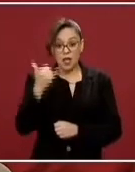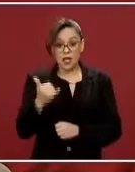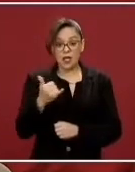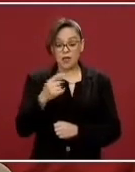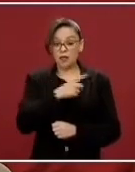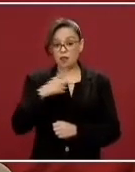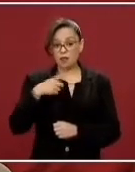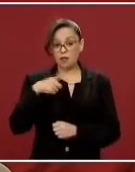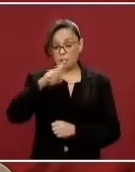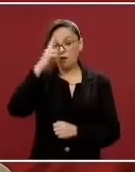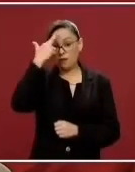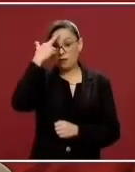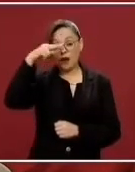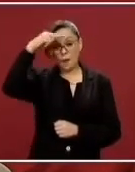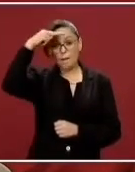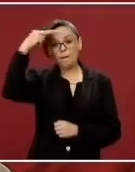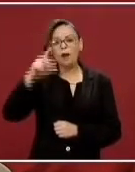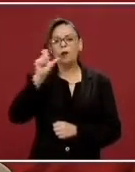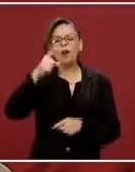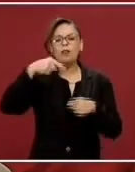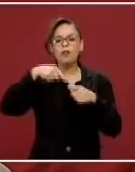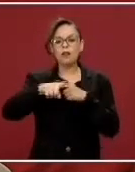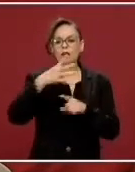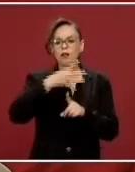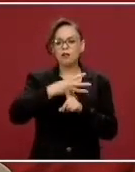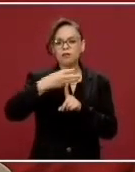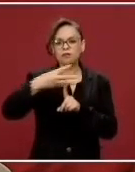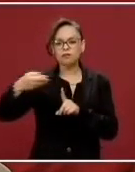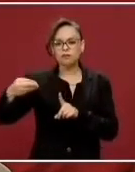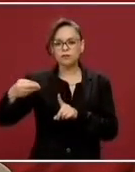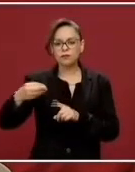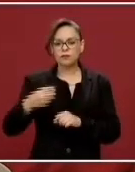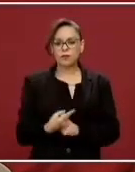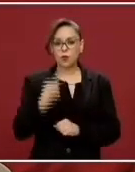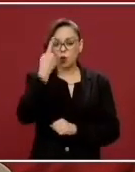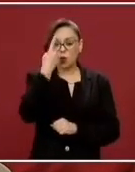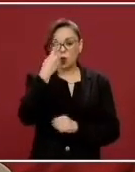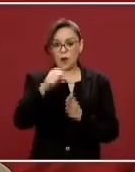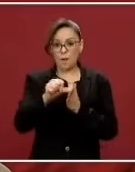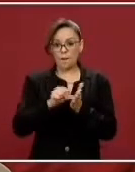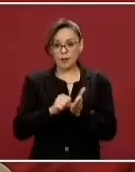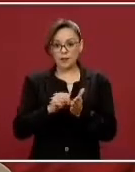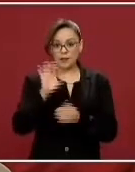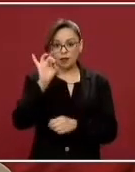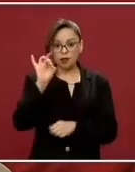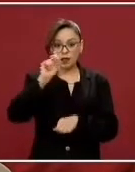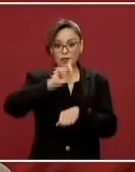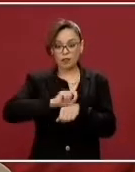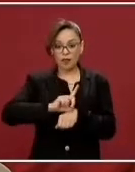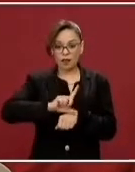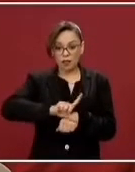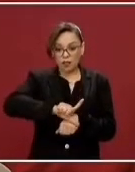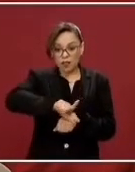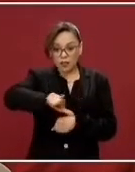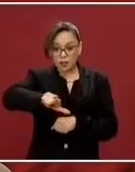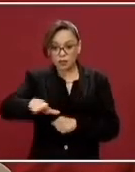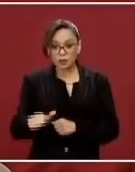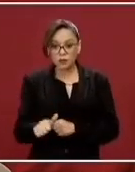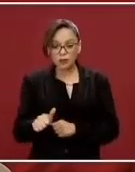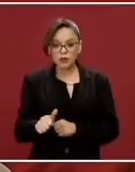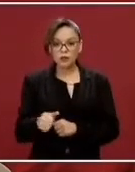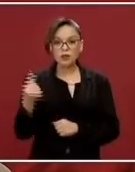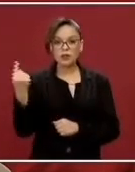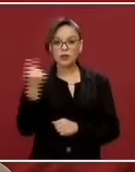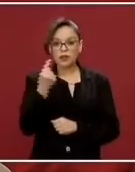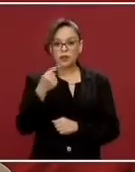la epidemia aproximadamente un mes, 30 días después de lo que ocurrió en los países